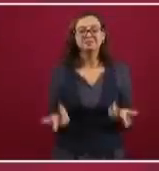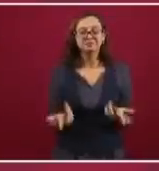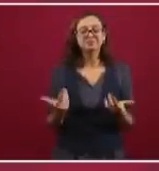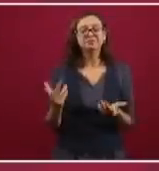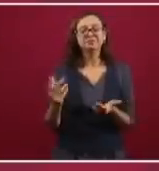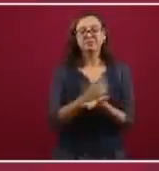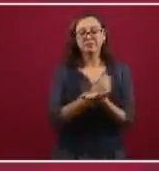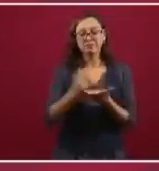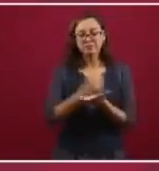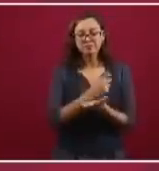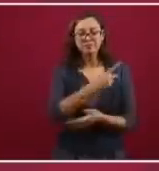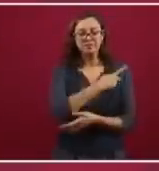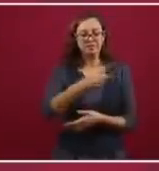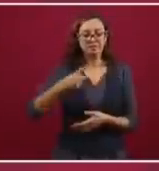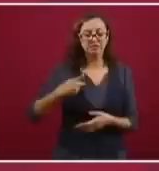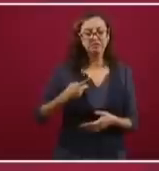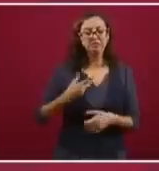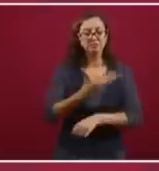deuda,